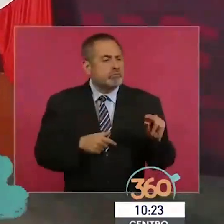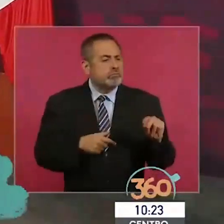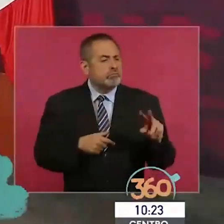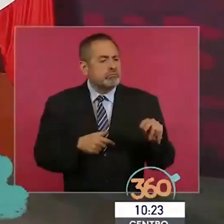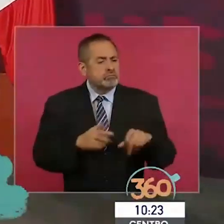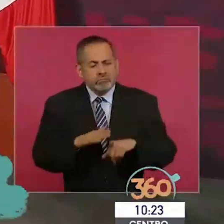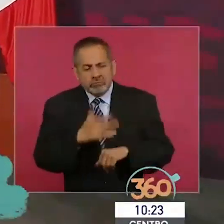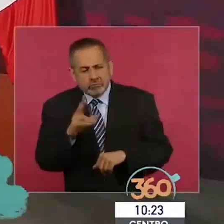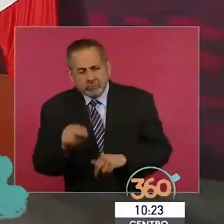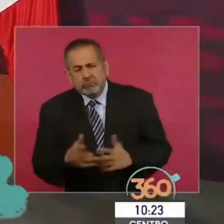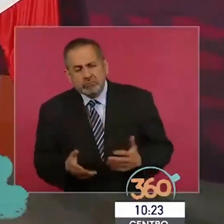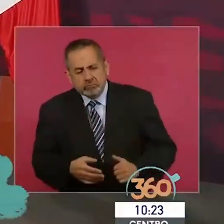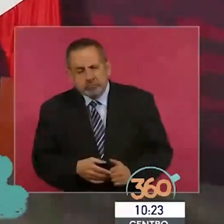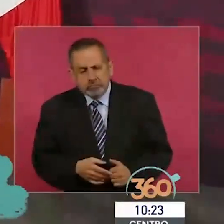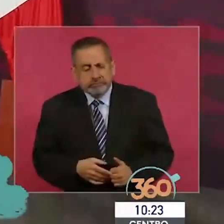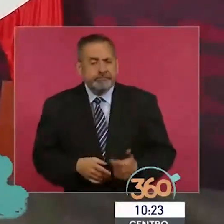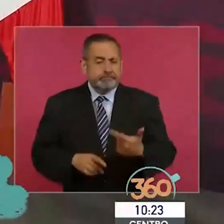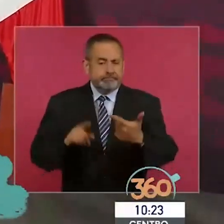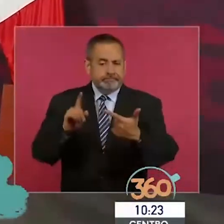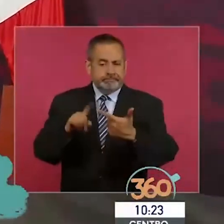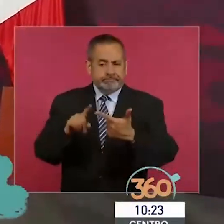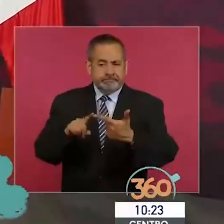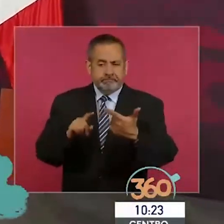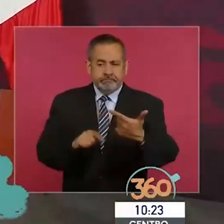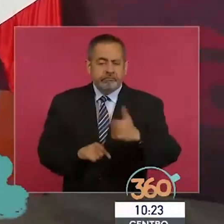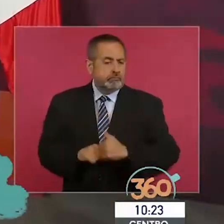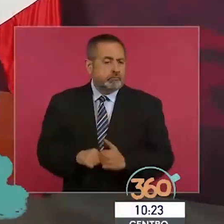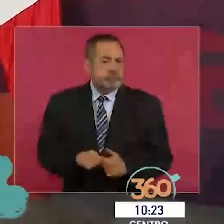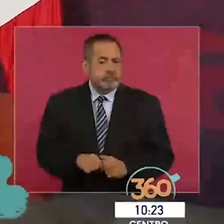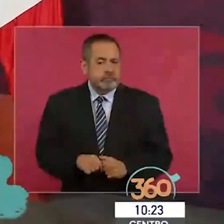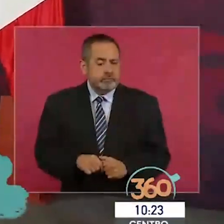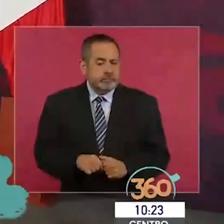por qué no concedieron